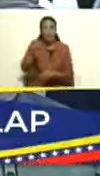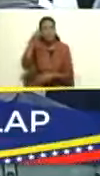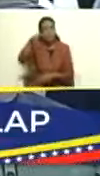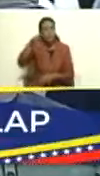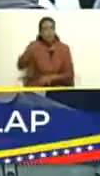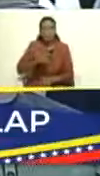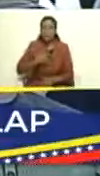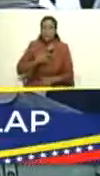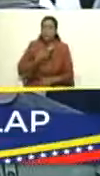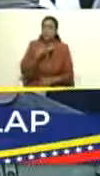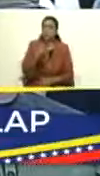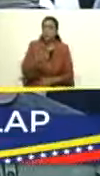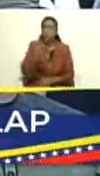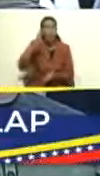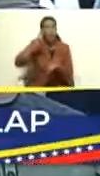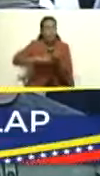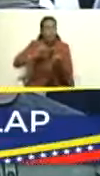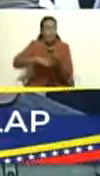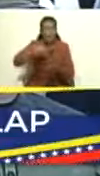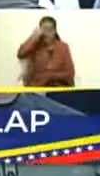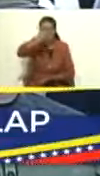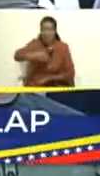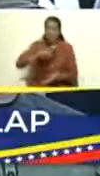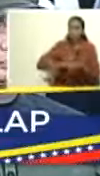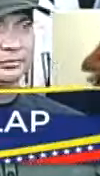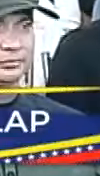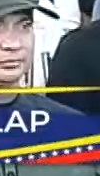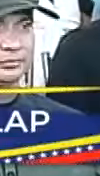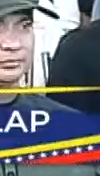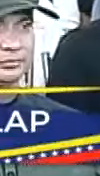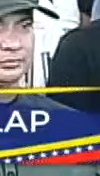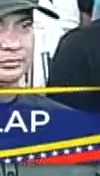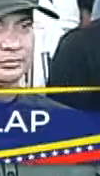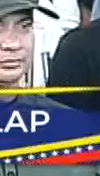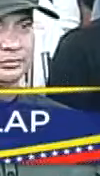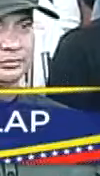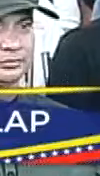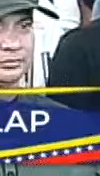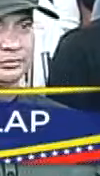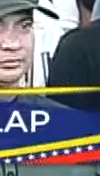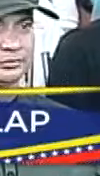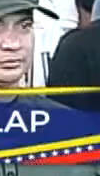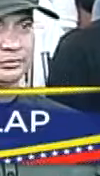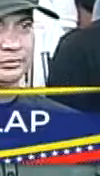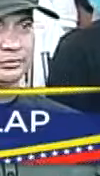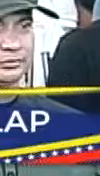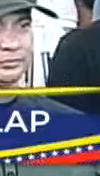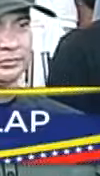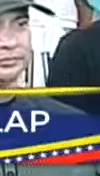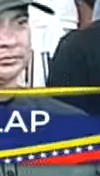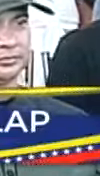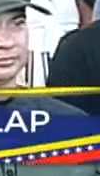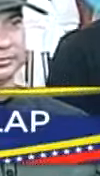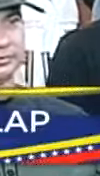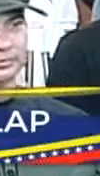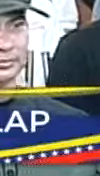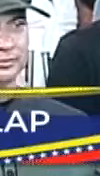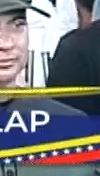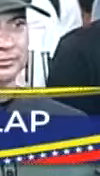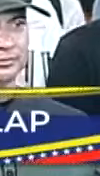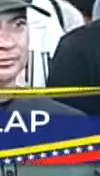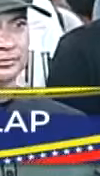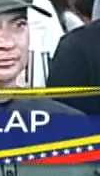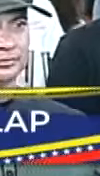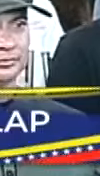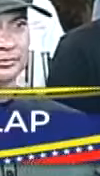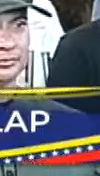siento y así lo digo. En verdad nosotros hoy celebramos lo que hace 8 años sufríamos en las